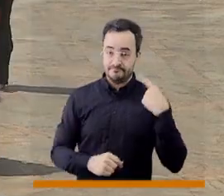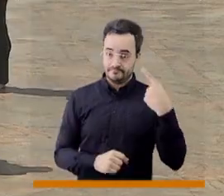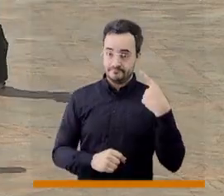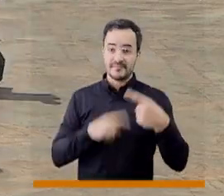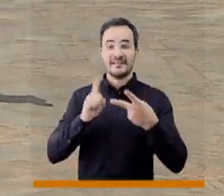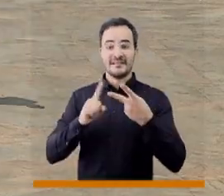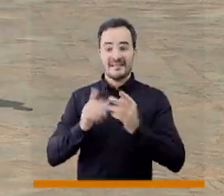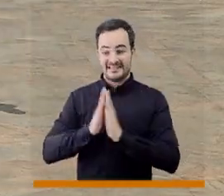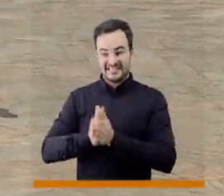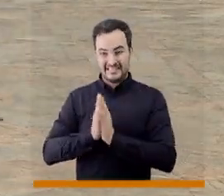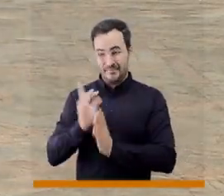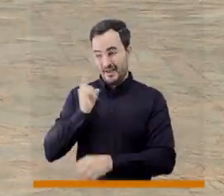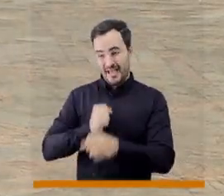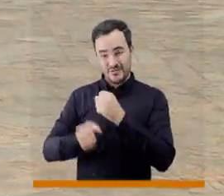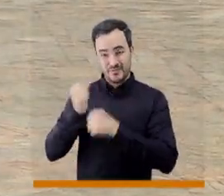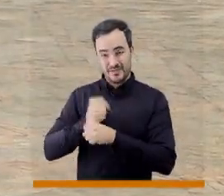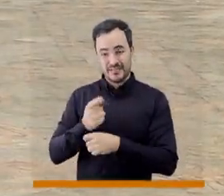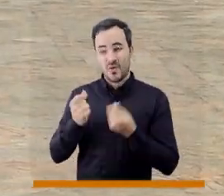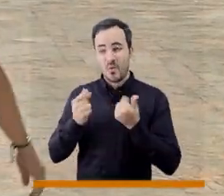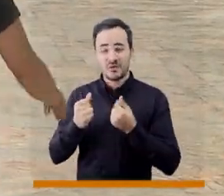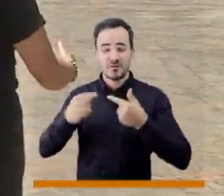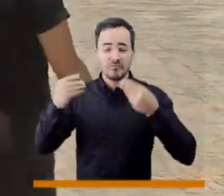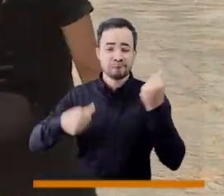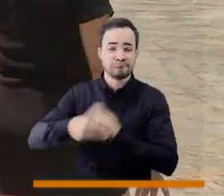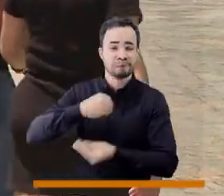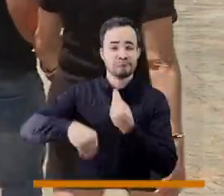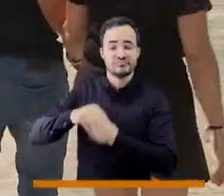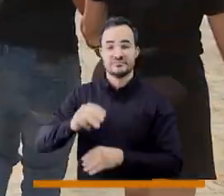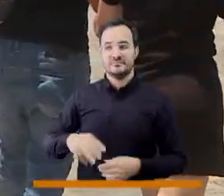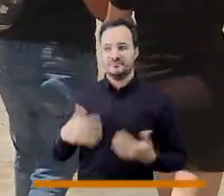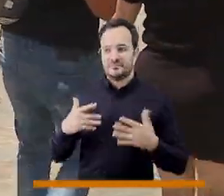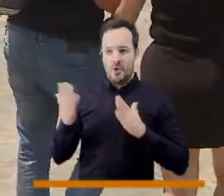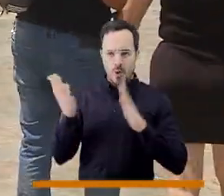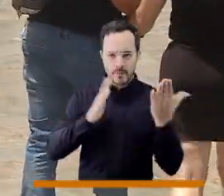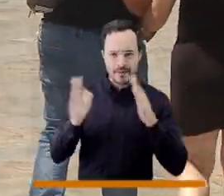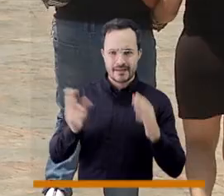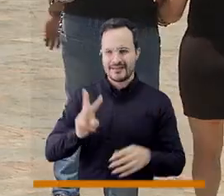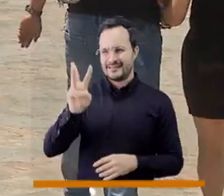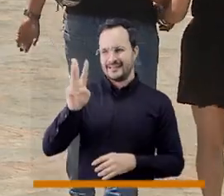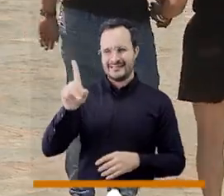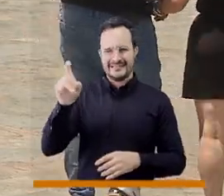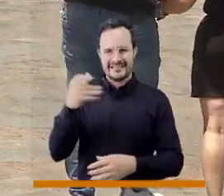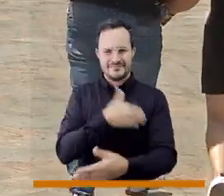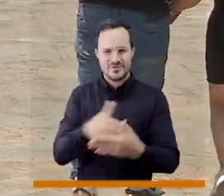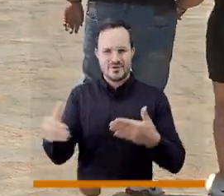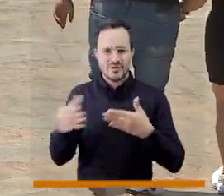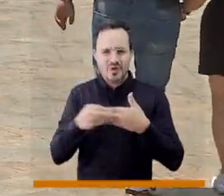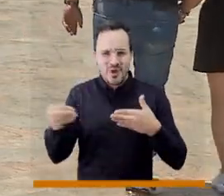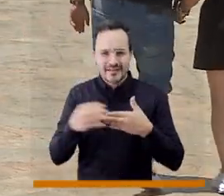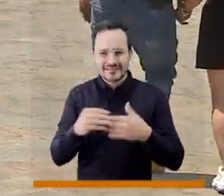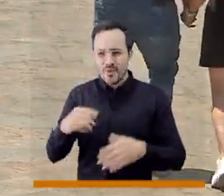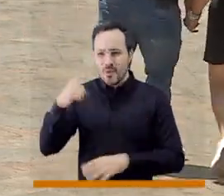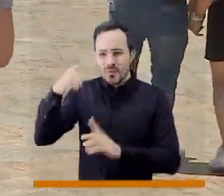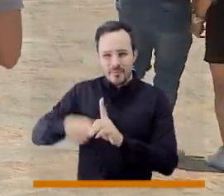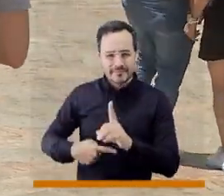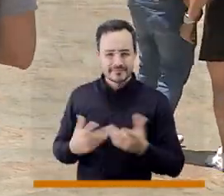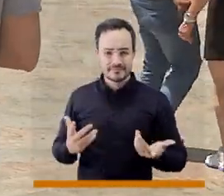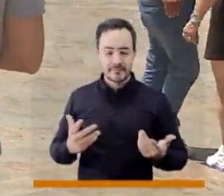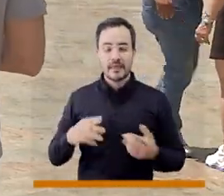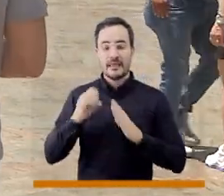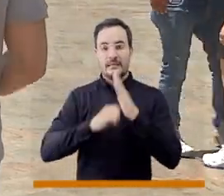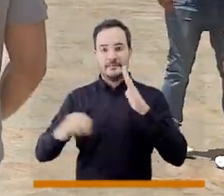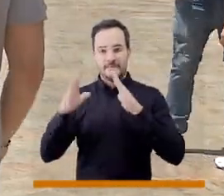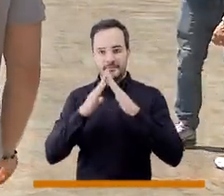1.400.000. La derrama económica, solo en diciembre del año pasado, como lo dijimos, 36 millones de